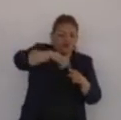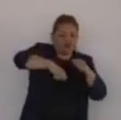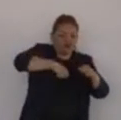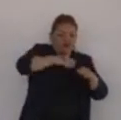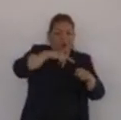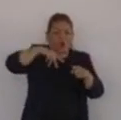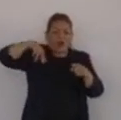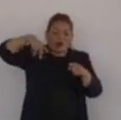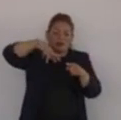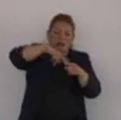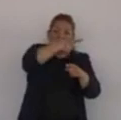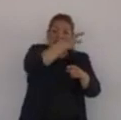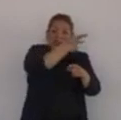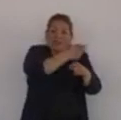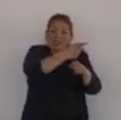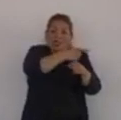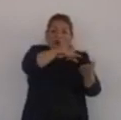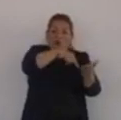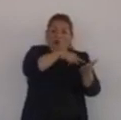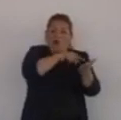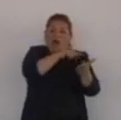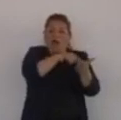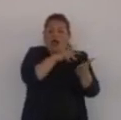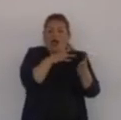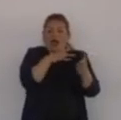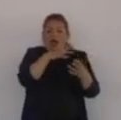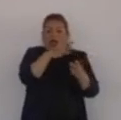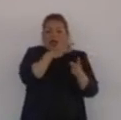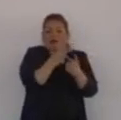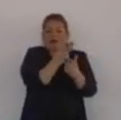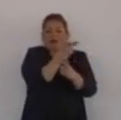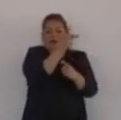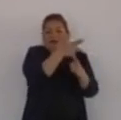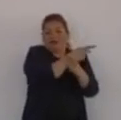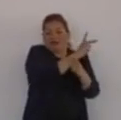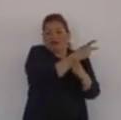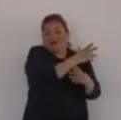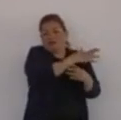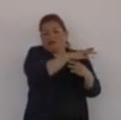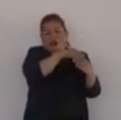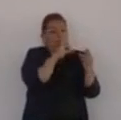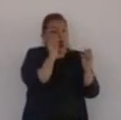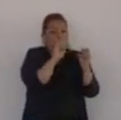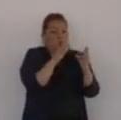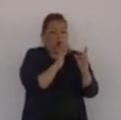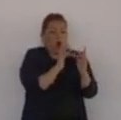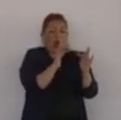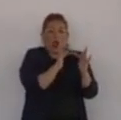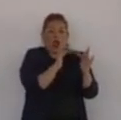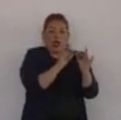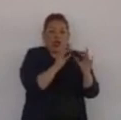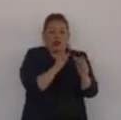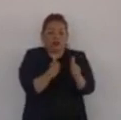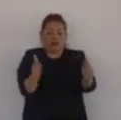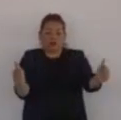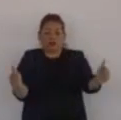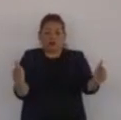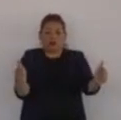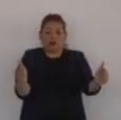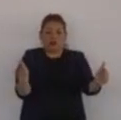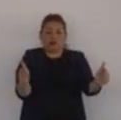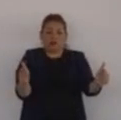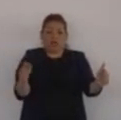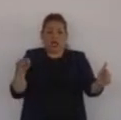bosque. La primera y segunda sección del bosque nunca estuvo conectada, porque estaba a Los Pinos y